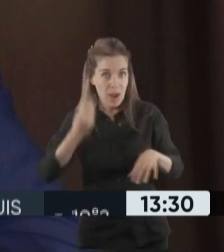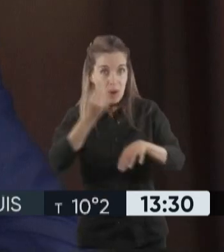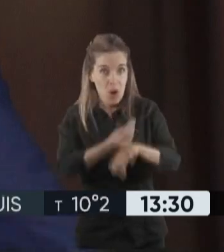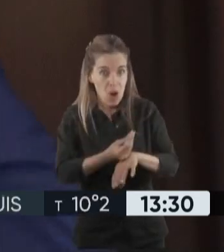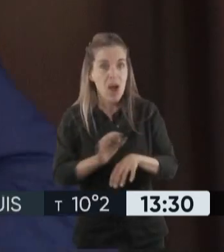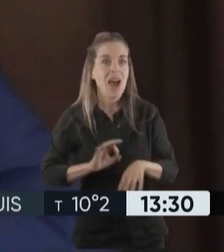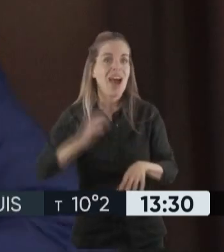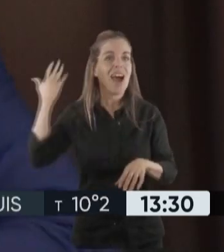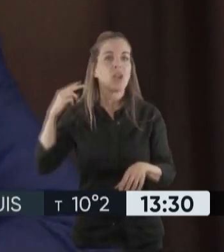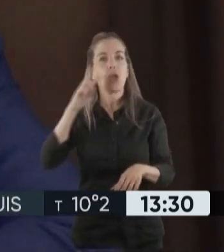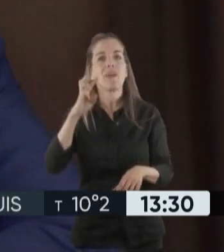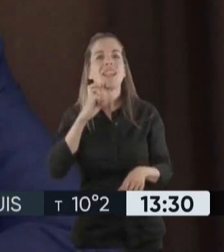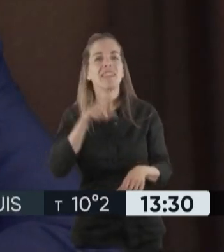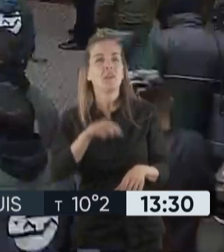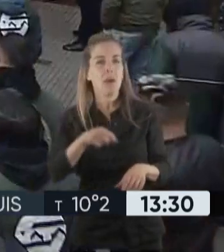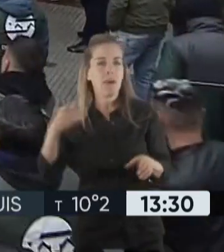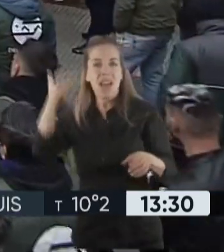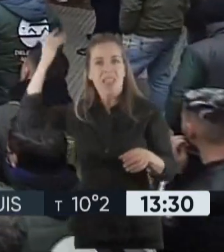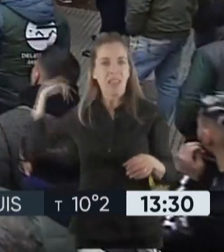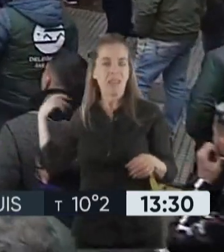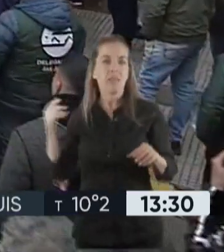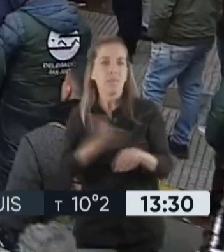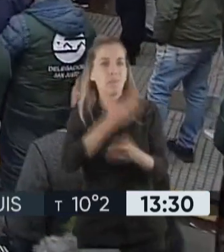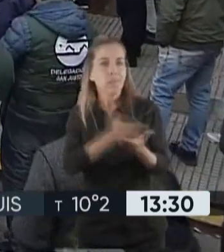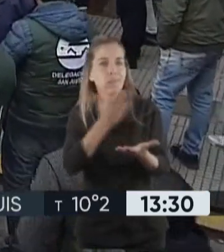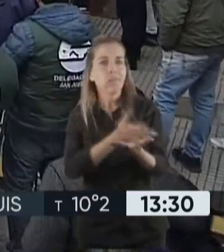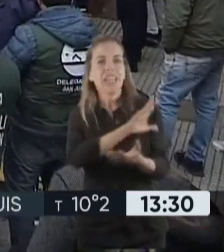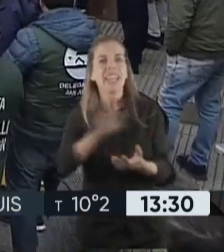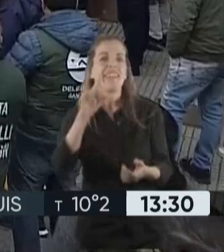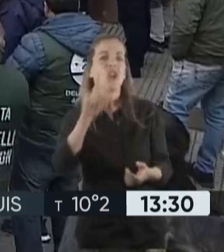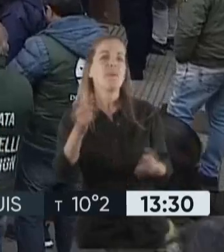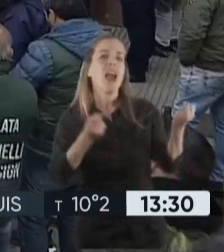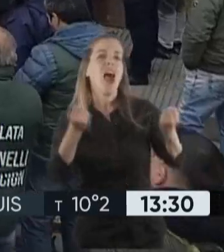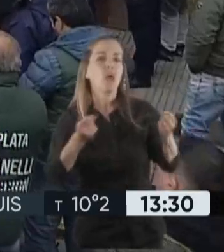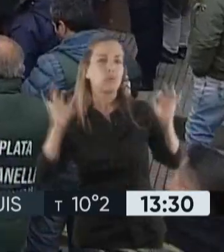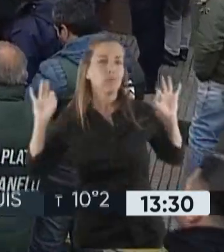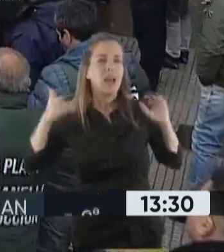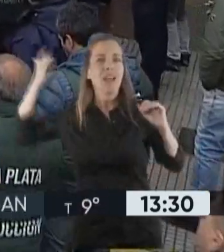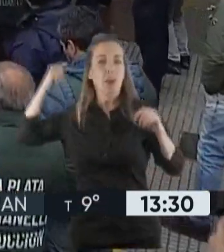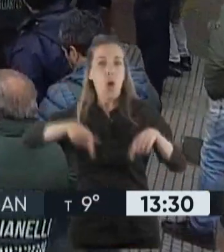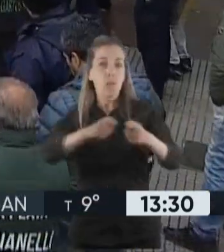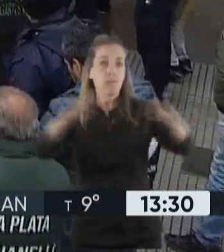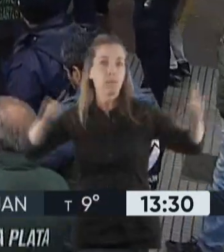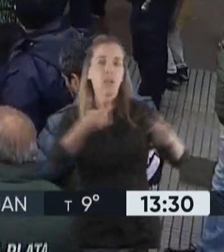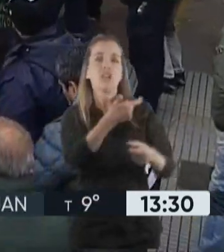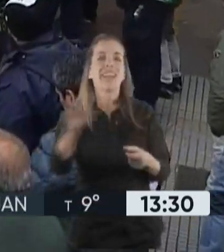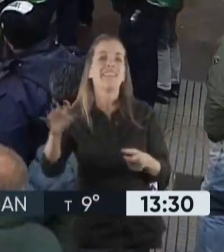año 2019 se habían producido 300.000 automóviles. Hoy se producen